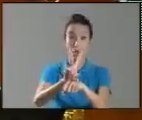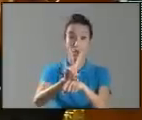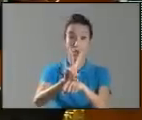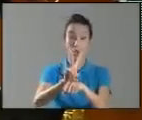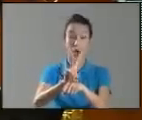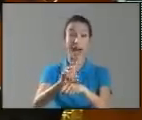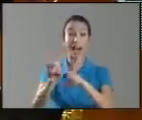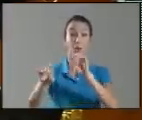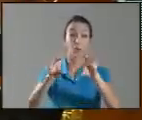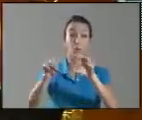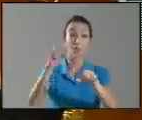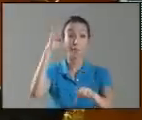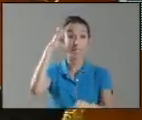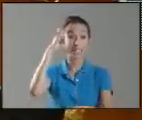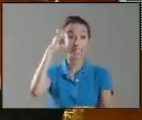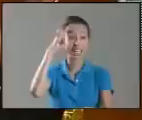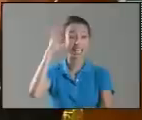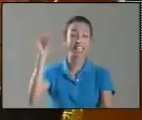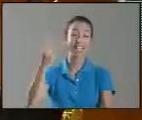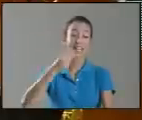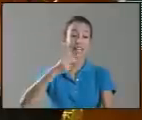O sea que